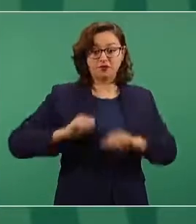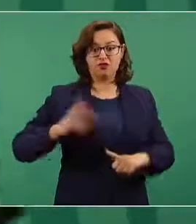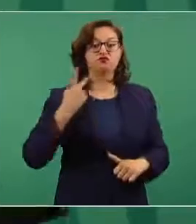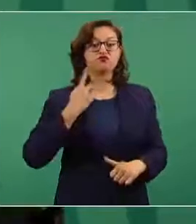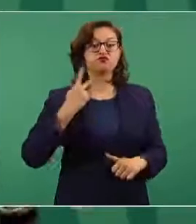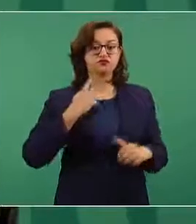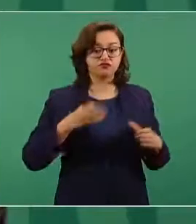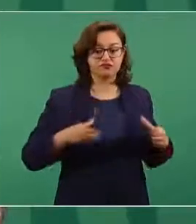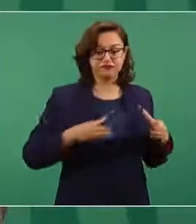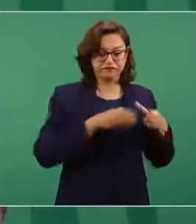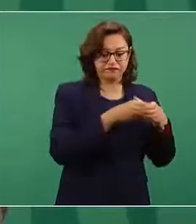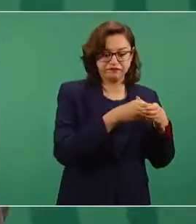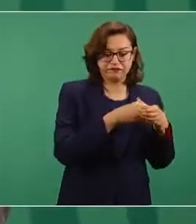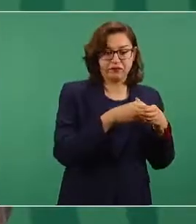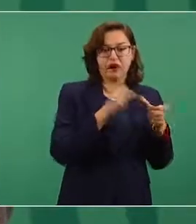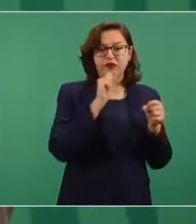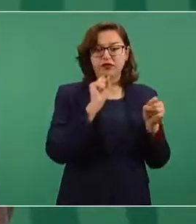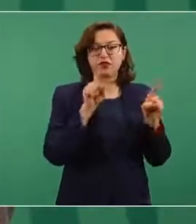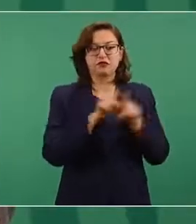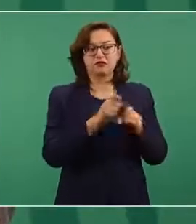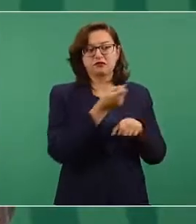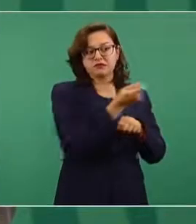sino sus achichincles,